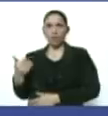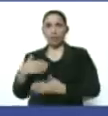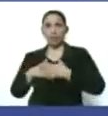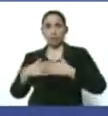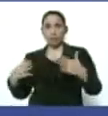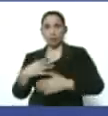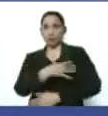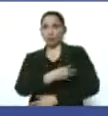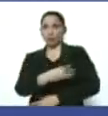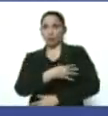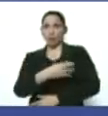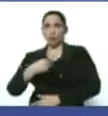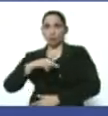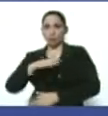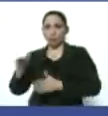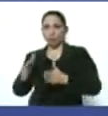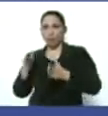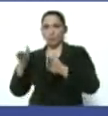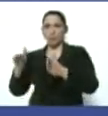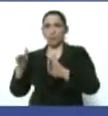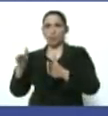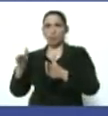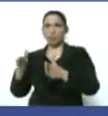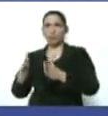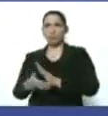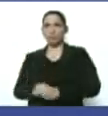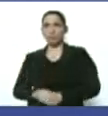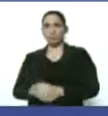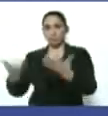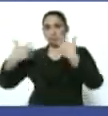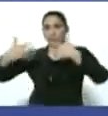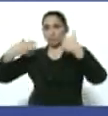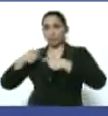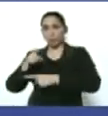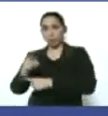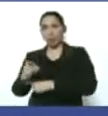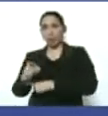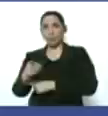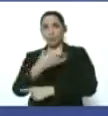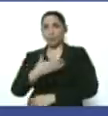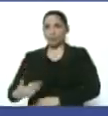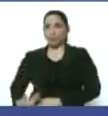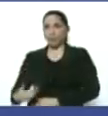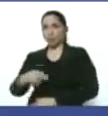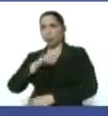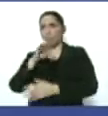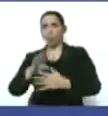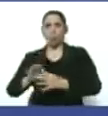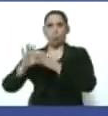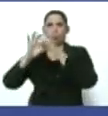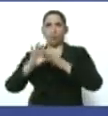materna. Así que estamos siguiendo el camino orientado por usted, presidente, y desde el Zulia, unidad absoluta del pueblo,